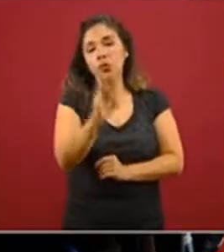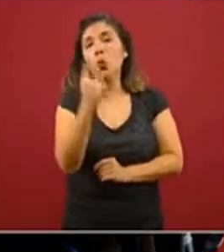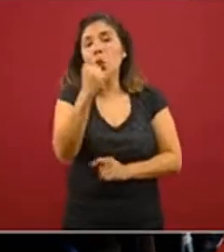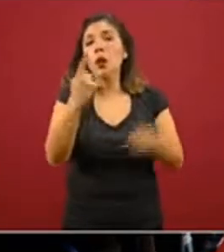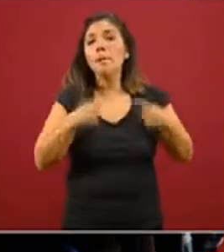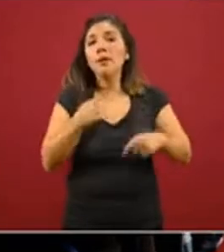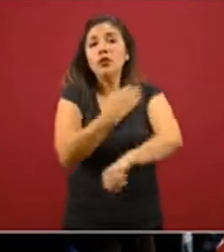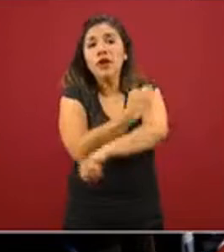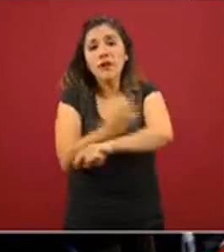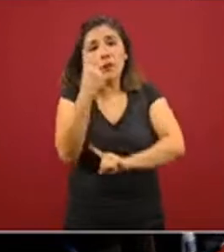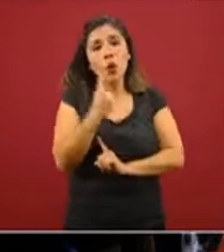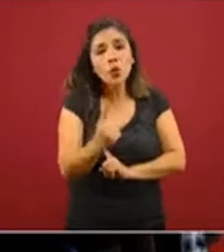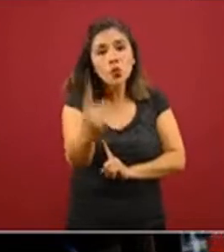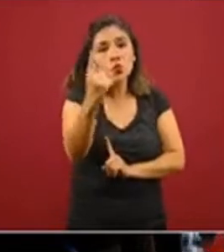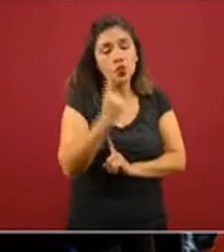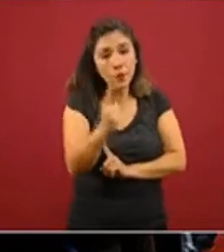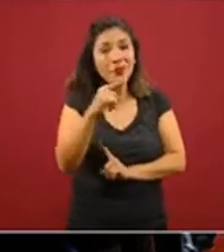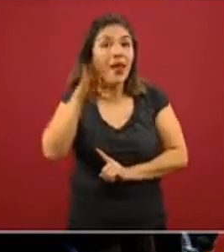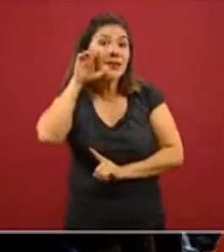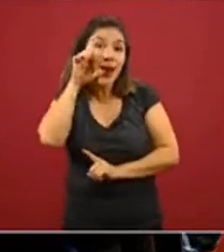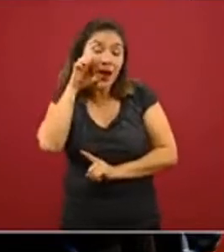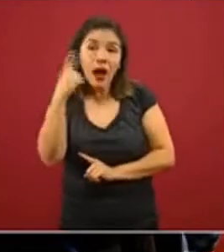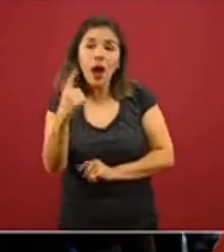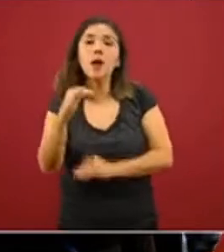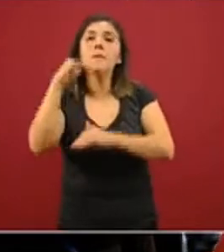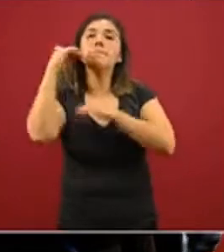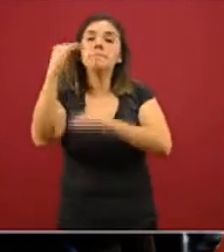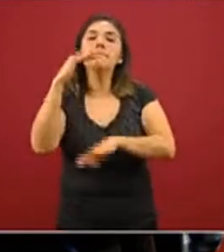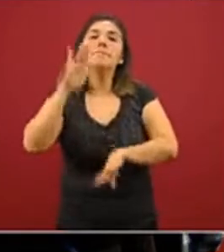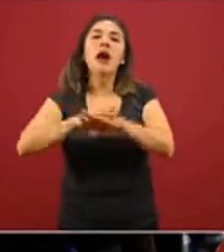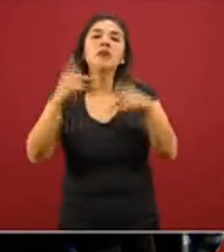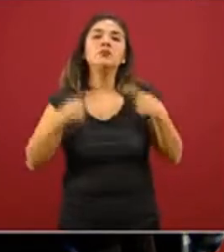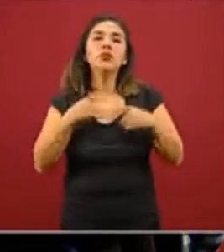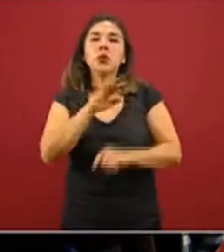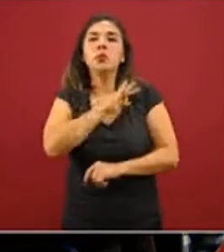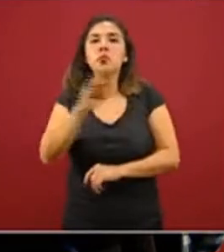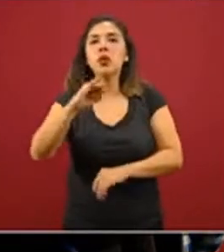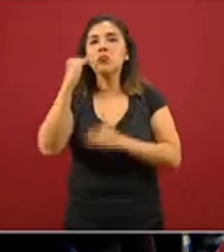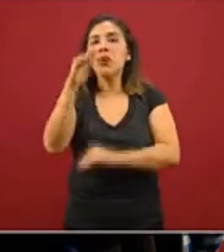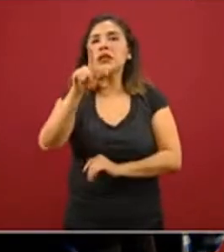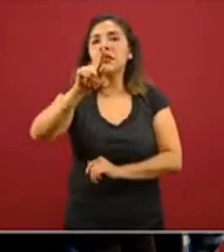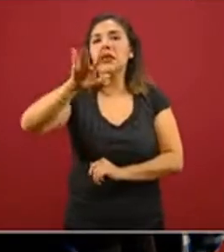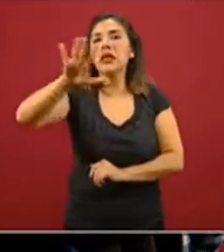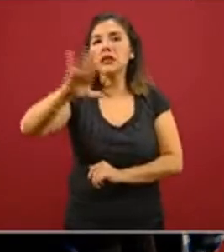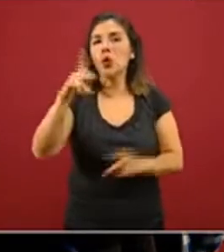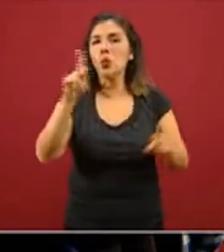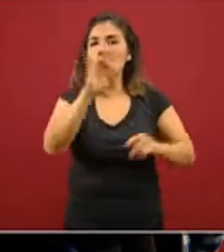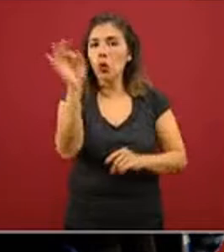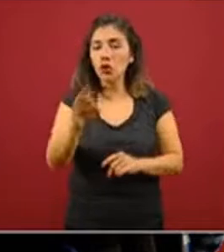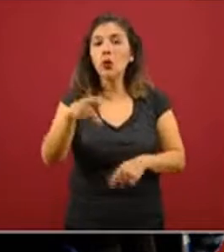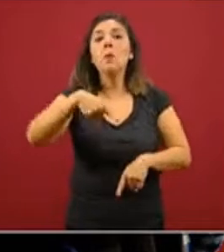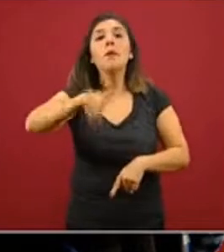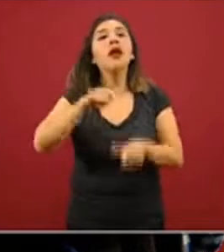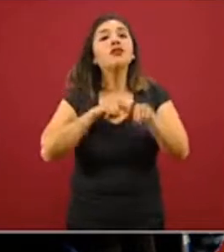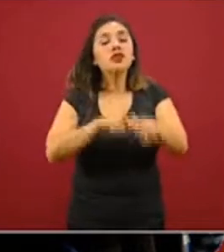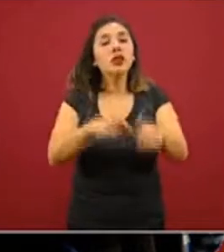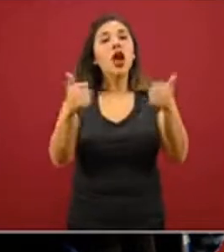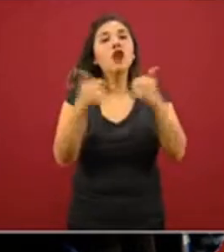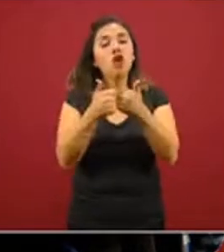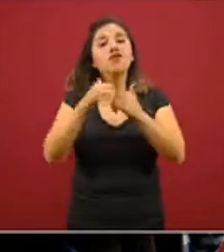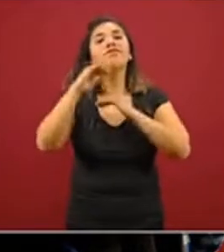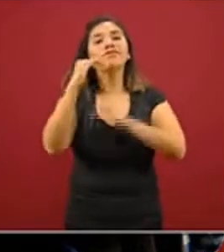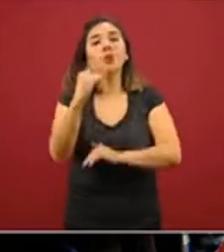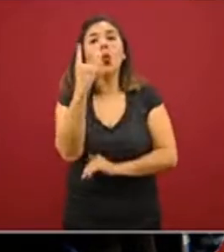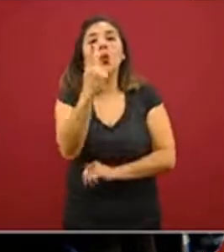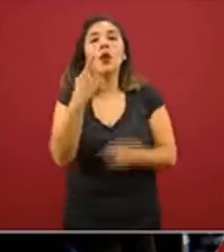por familia. En naranja solamente se incrementa el aforo, puede ser ahora hasta un 75%, pero se mantiene la restricción de que